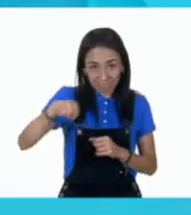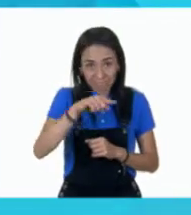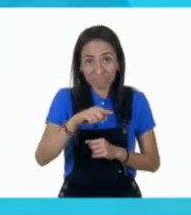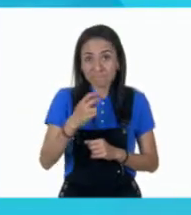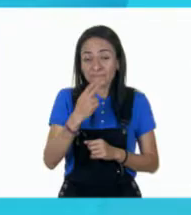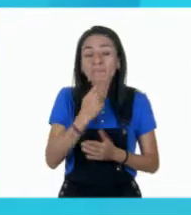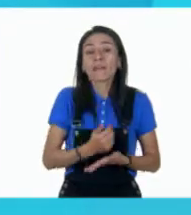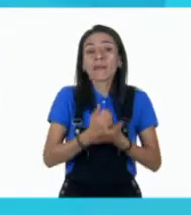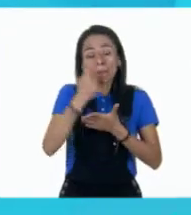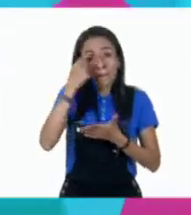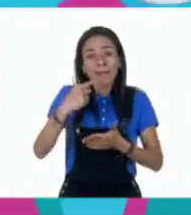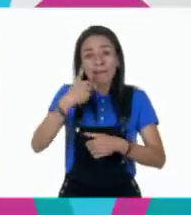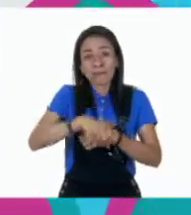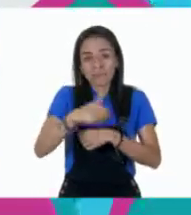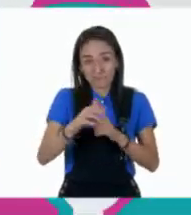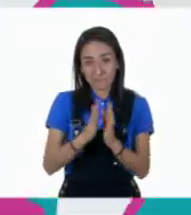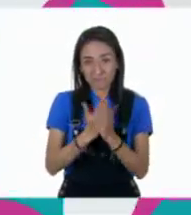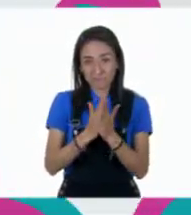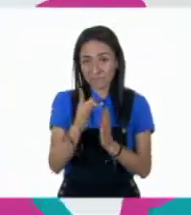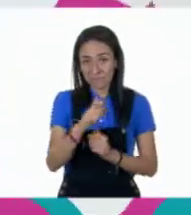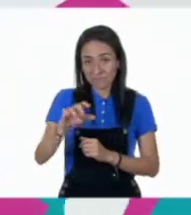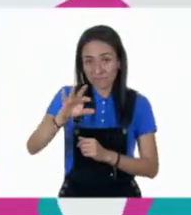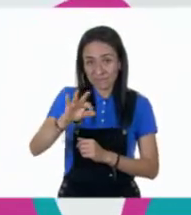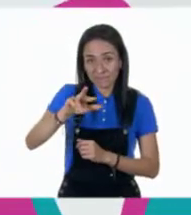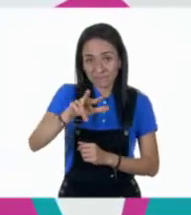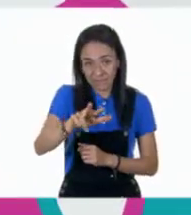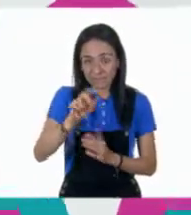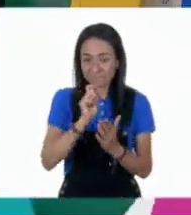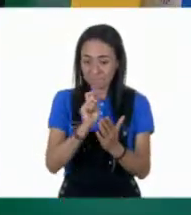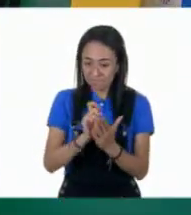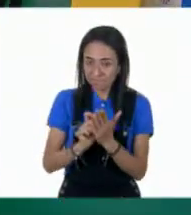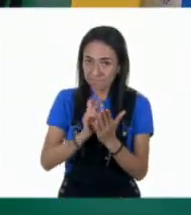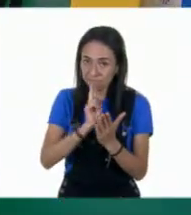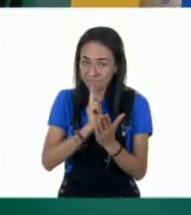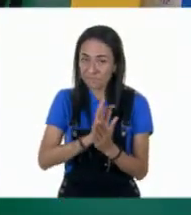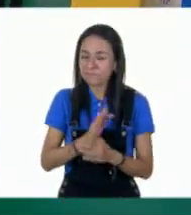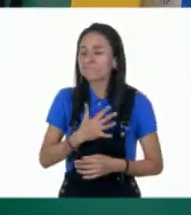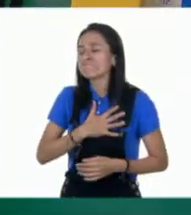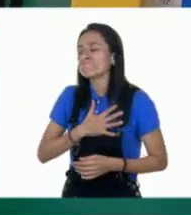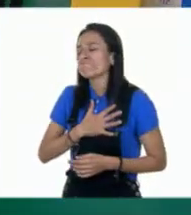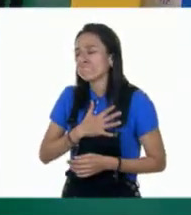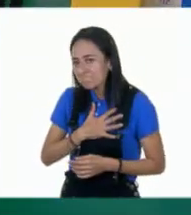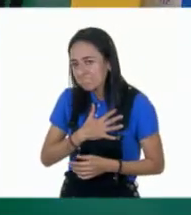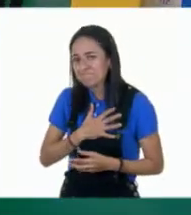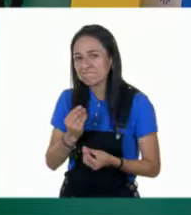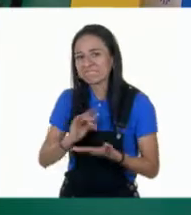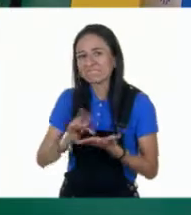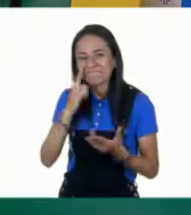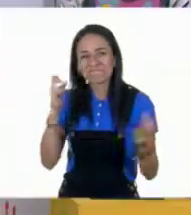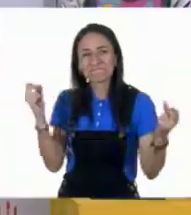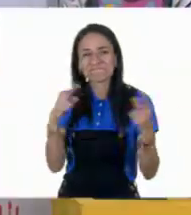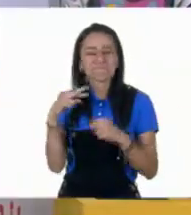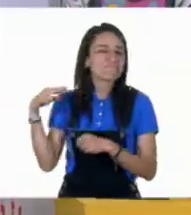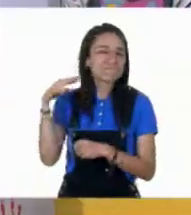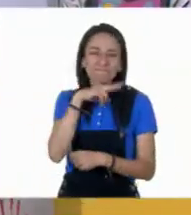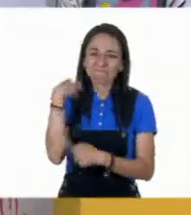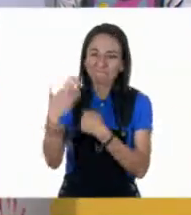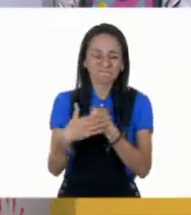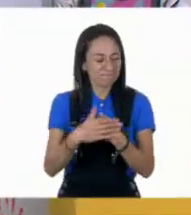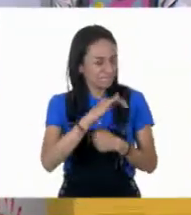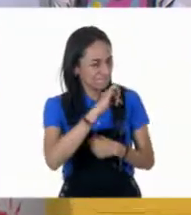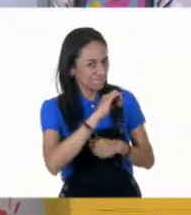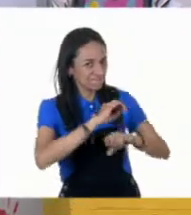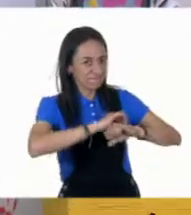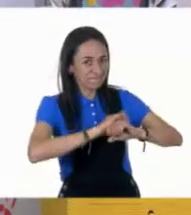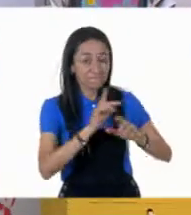página 148 de su libro. Te lo agradecemos con el corazón y nos veremos muy pronto. Por supuesto. Muy bien. Si